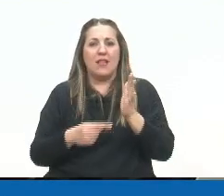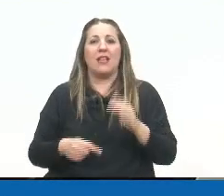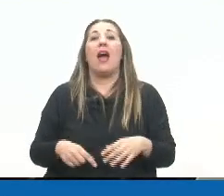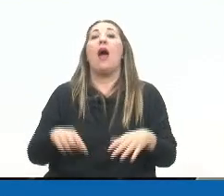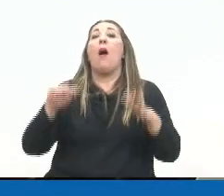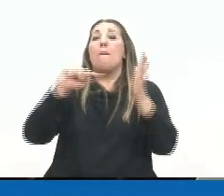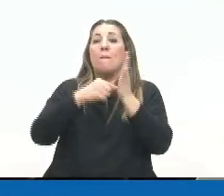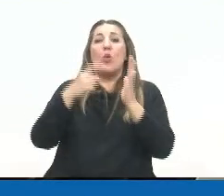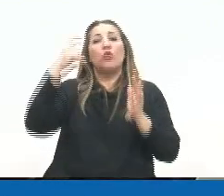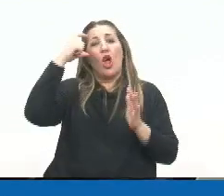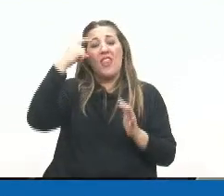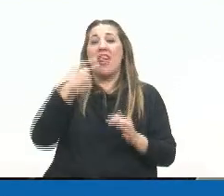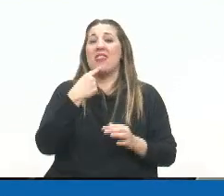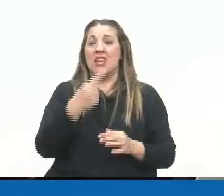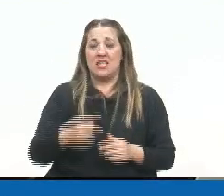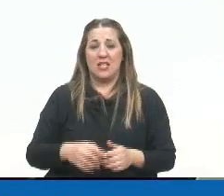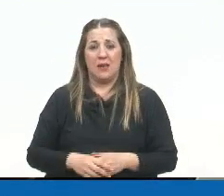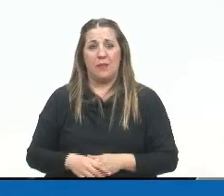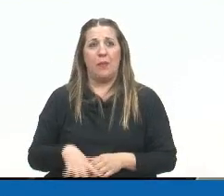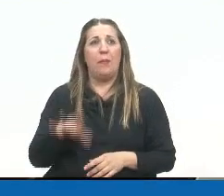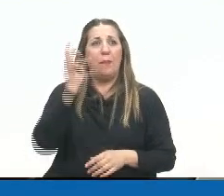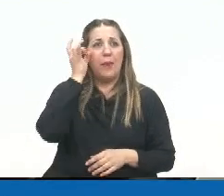10 dice